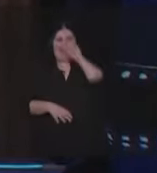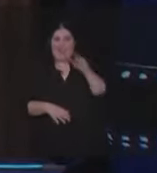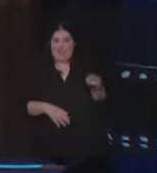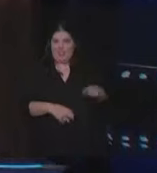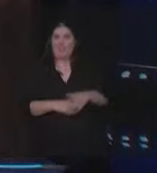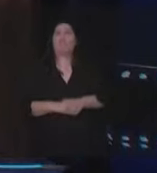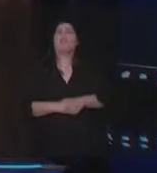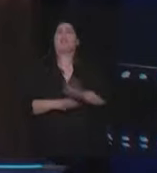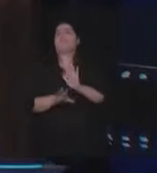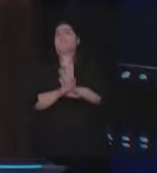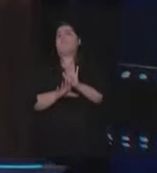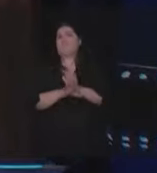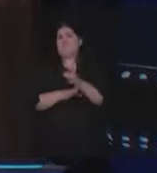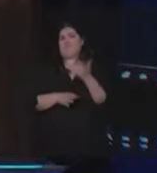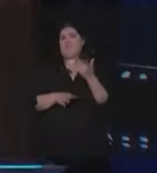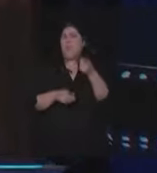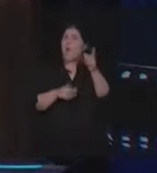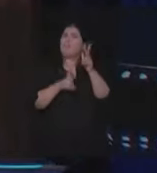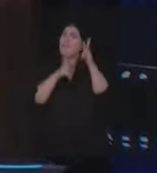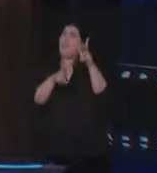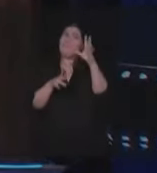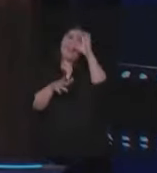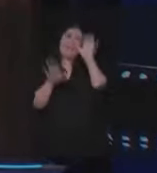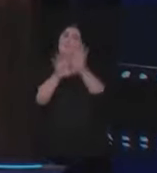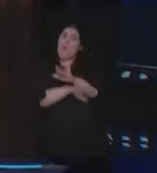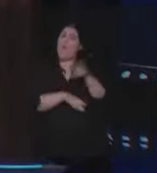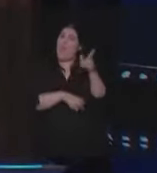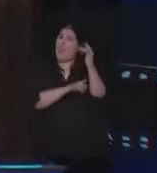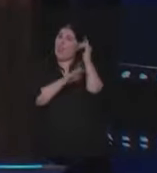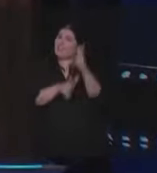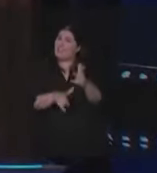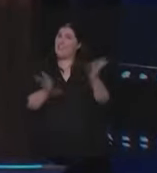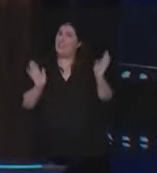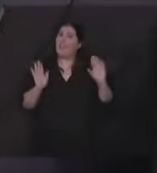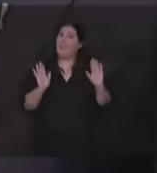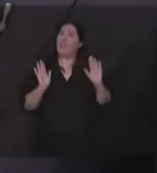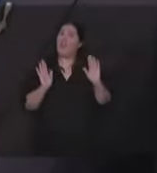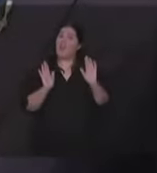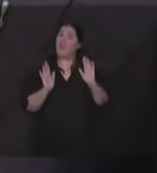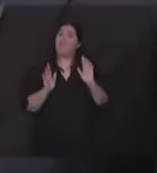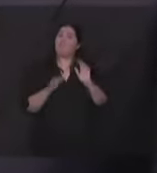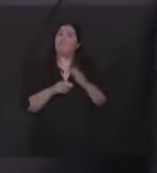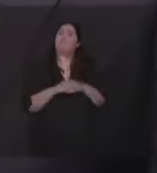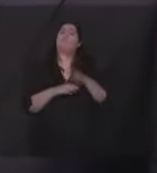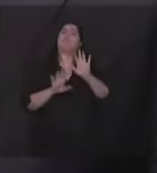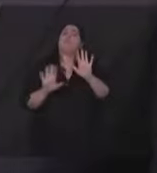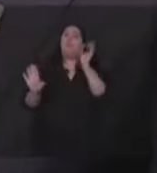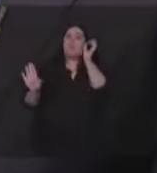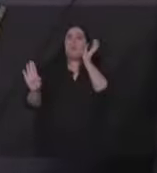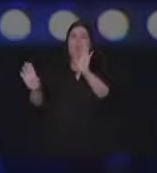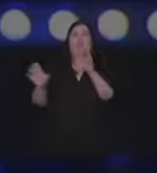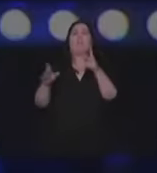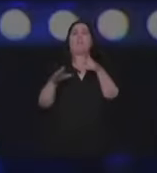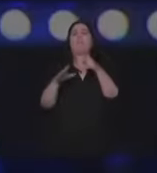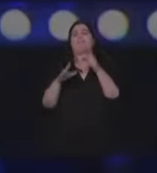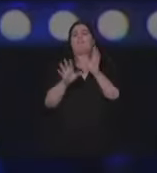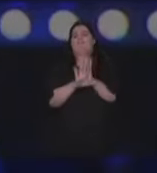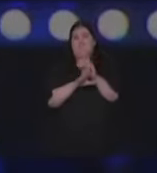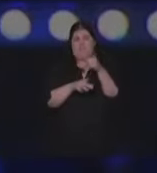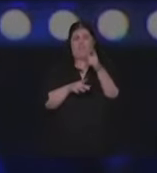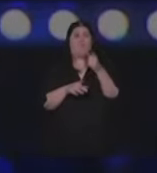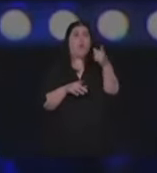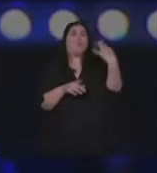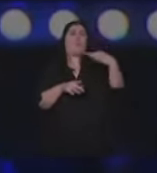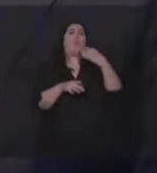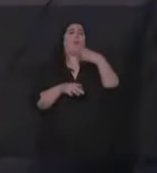historia por lo tanto o sea y Sos parte de eso qué quieres que te diga usted tienen un montón de causas vas a caer en el incumplimiento de los deberes de